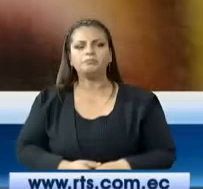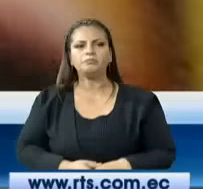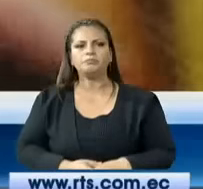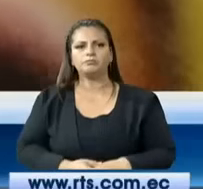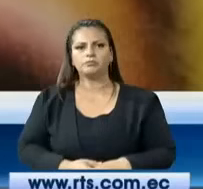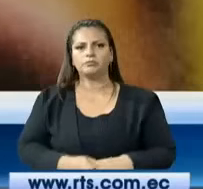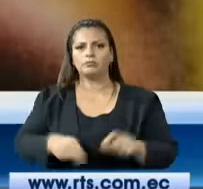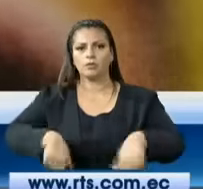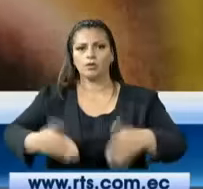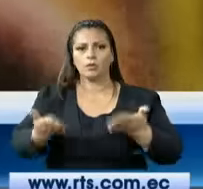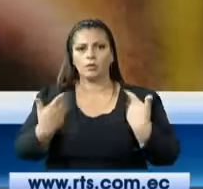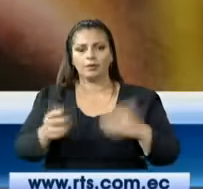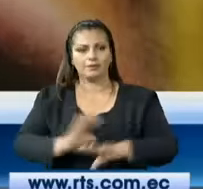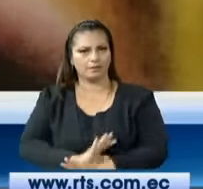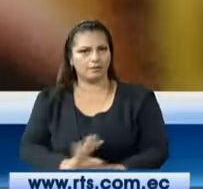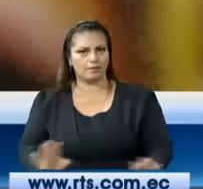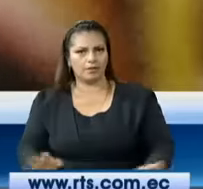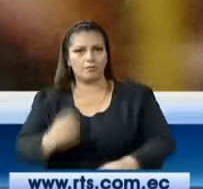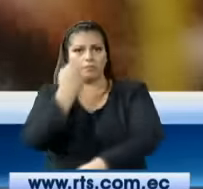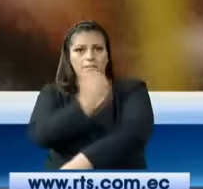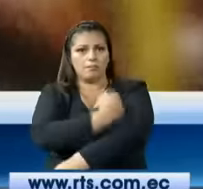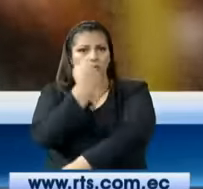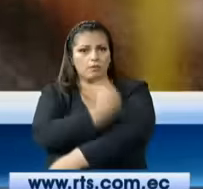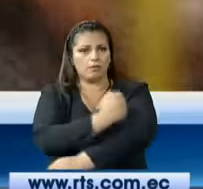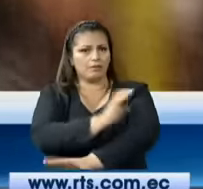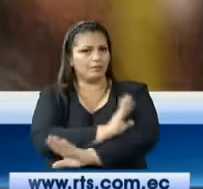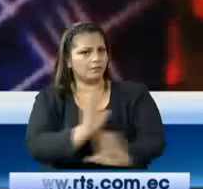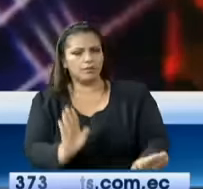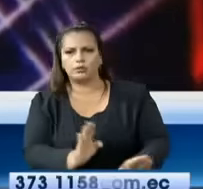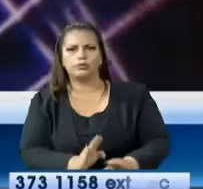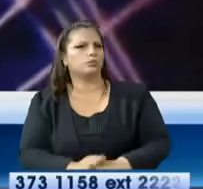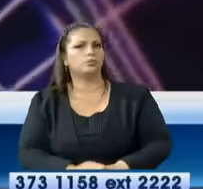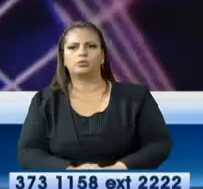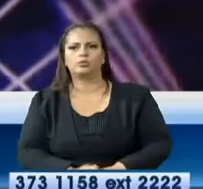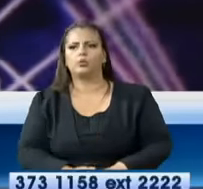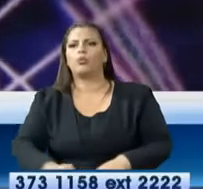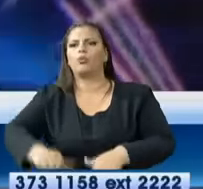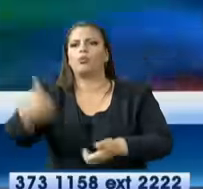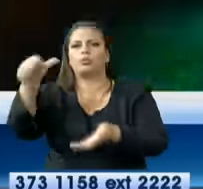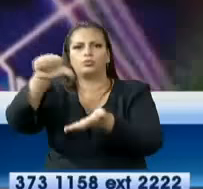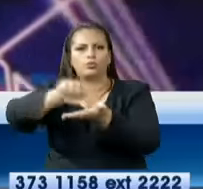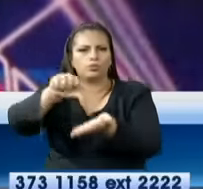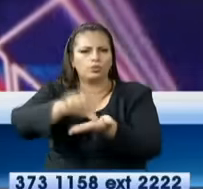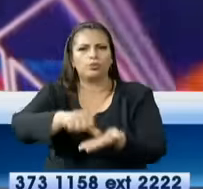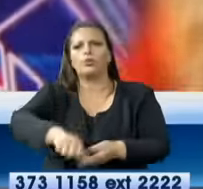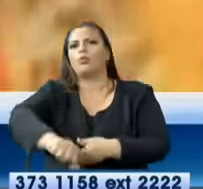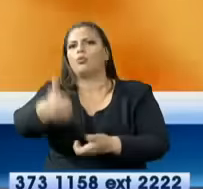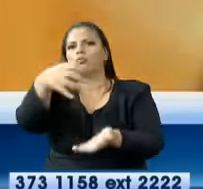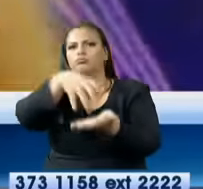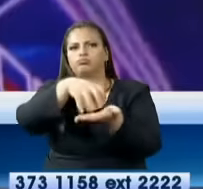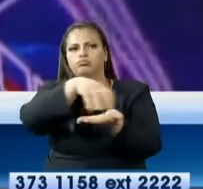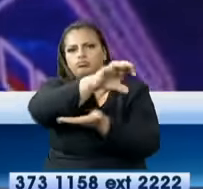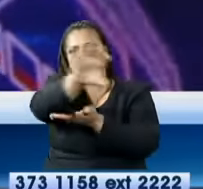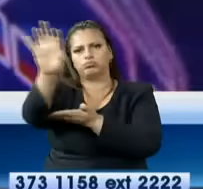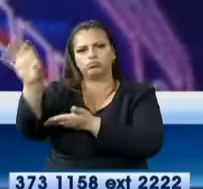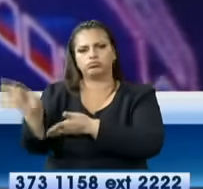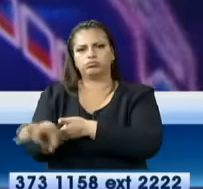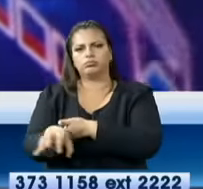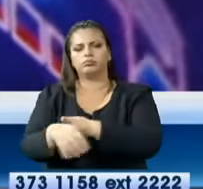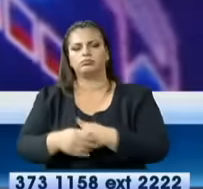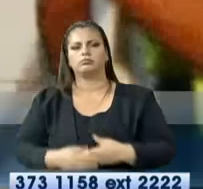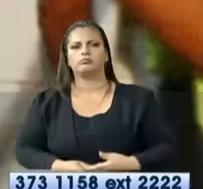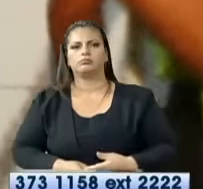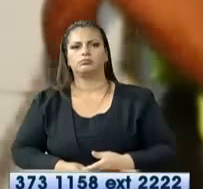salvaguarda de niños y adolescentes en etapa escolar, especialmente, informó Ítalo